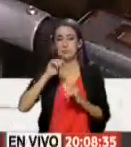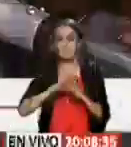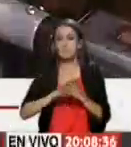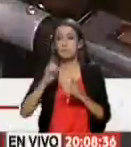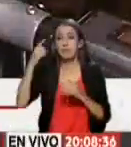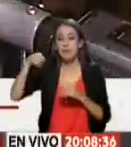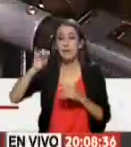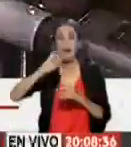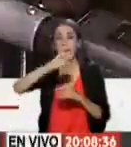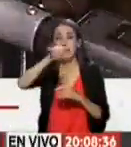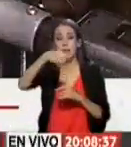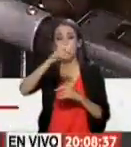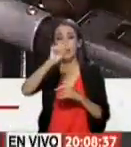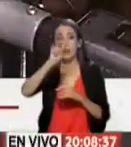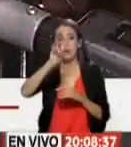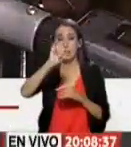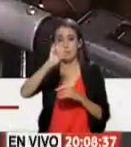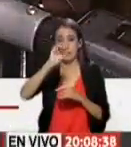yo